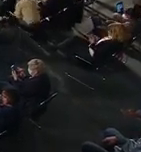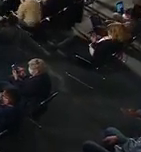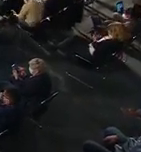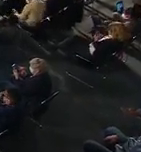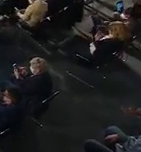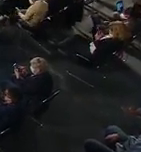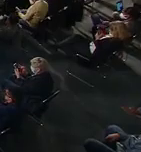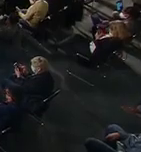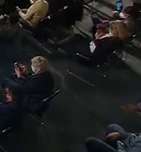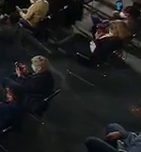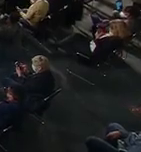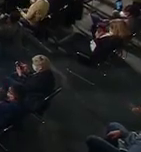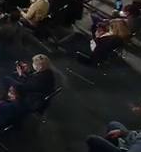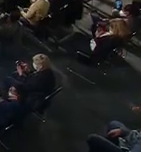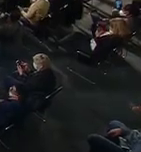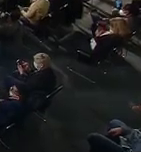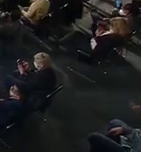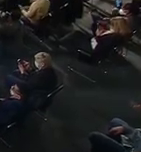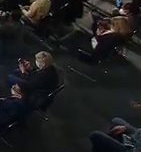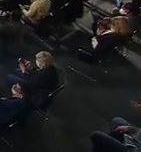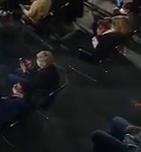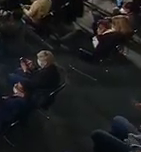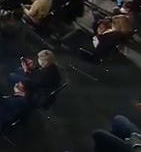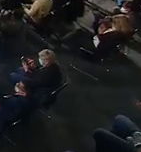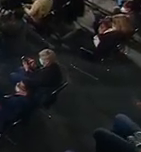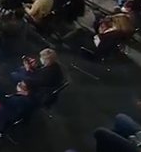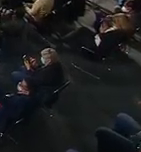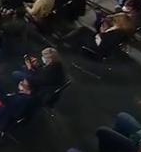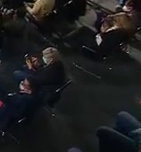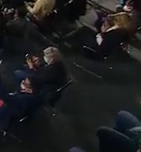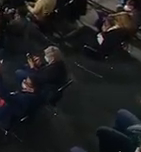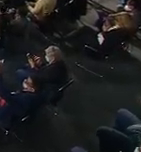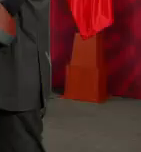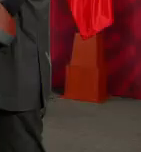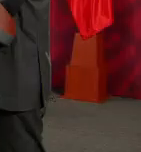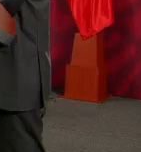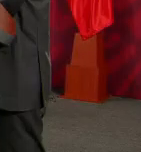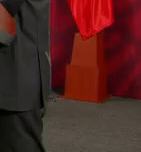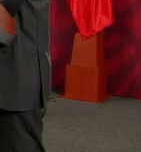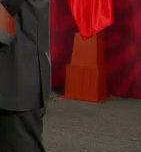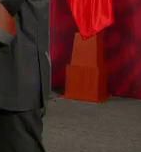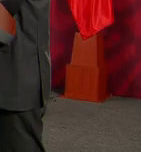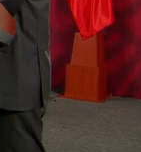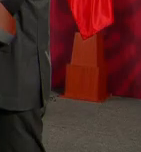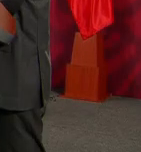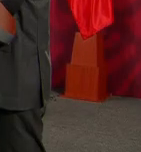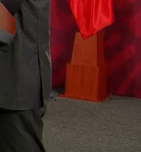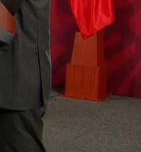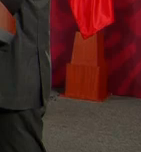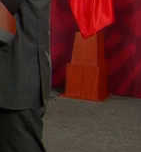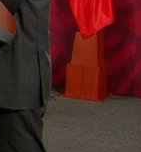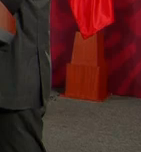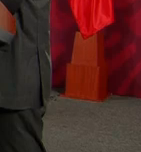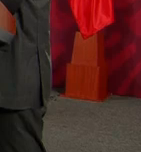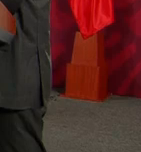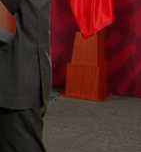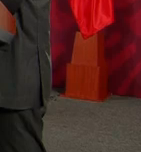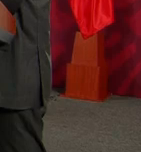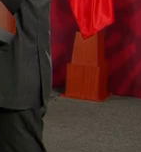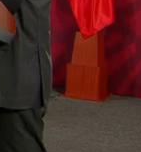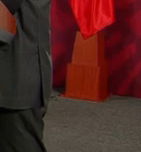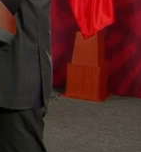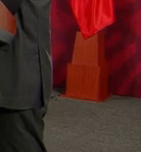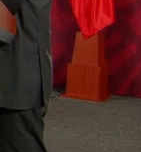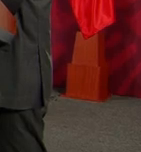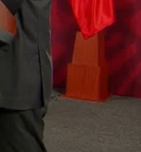nos hable lo que le salga de su cabeza y de su